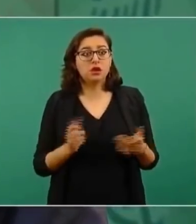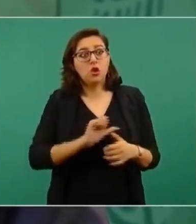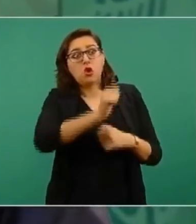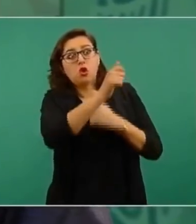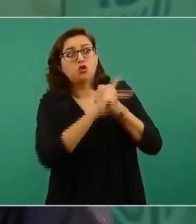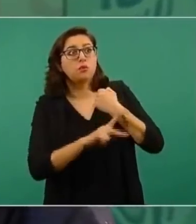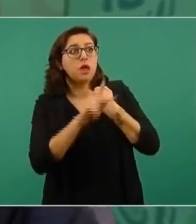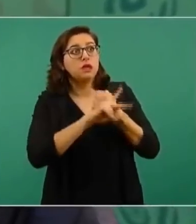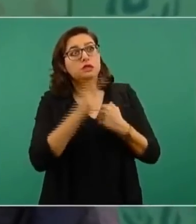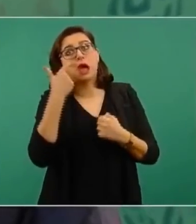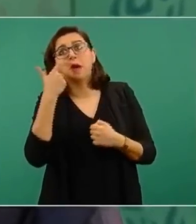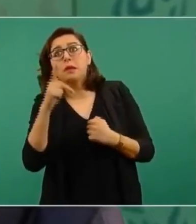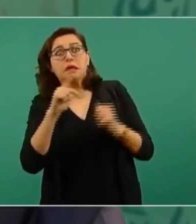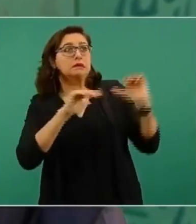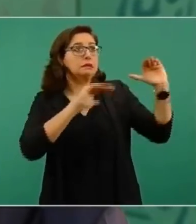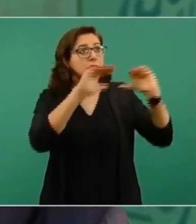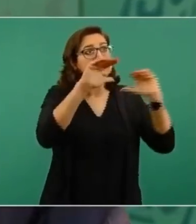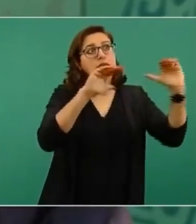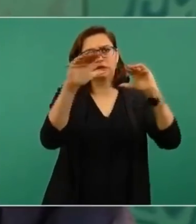del extranjero.